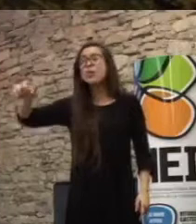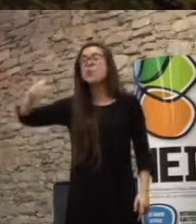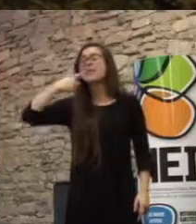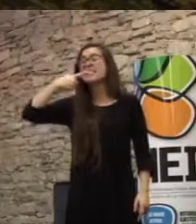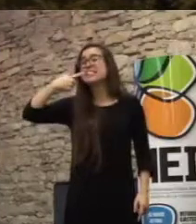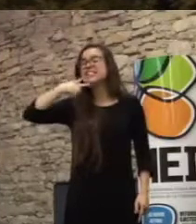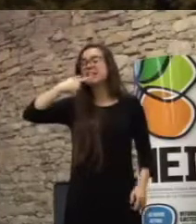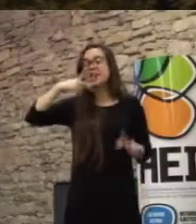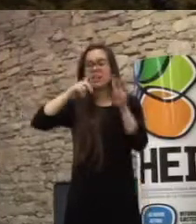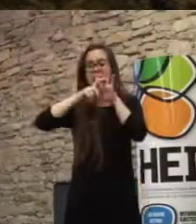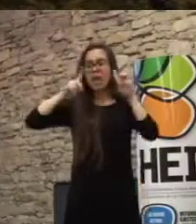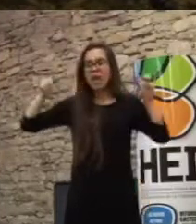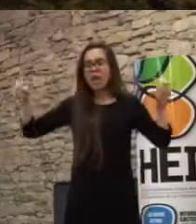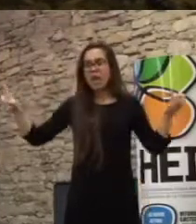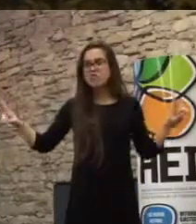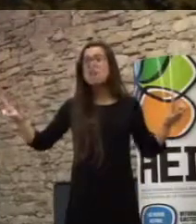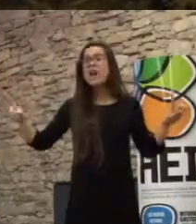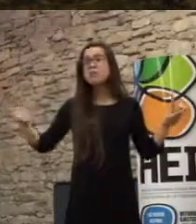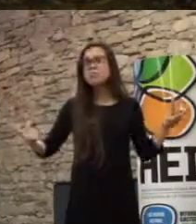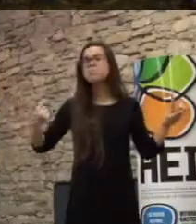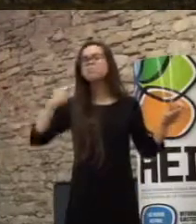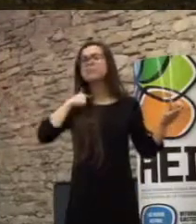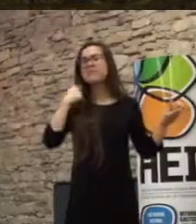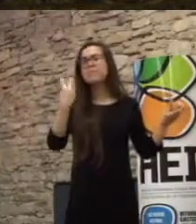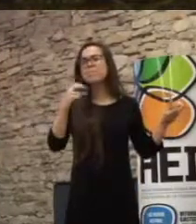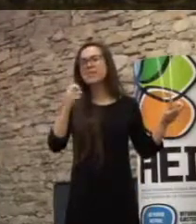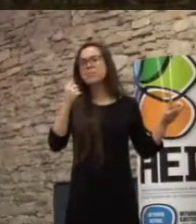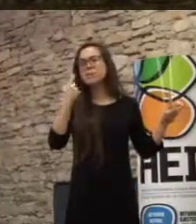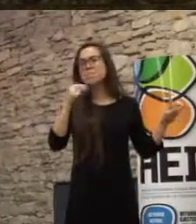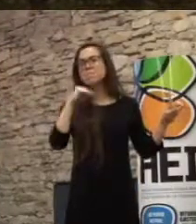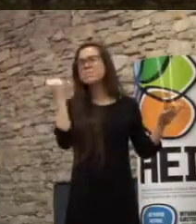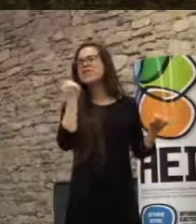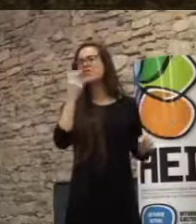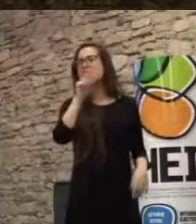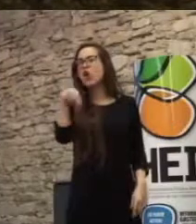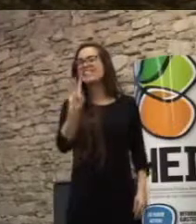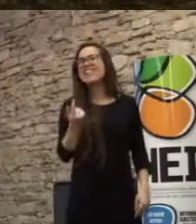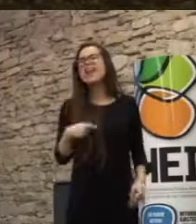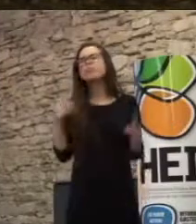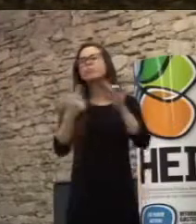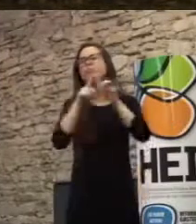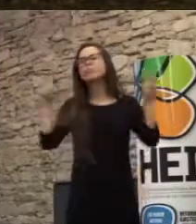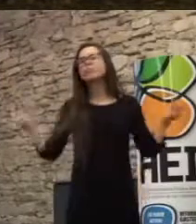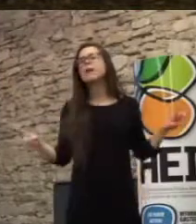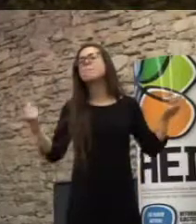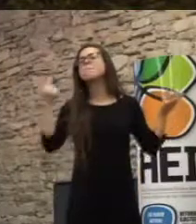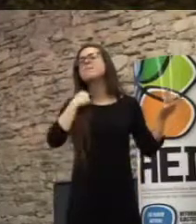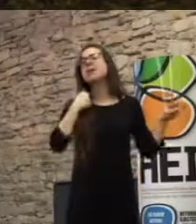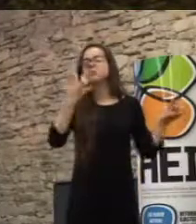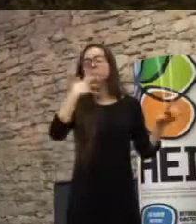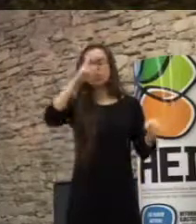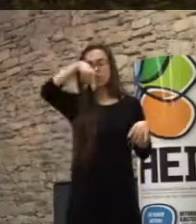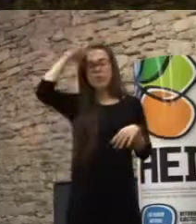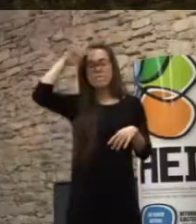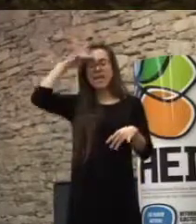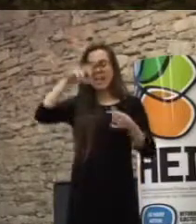año por errores en la comunicación imagínate una empresa como mercedes benz que tiene que venir dos trailers desde alemania con piezas para montarlo